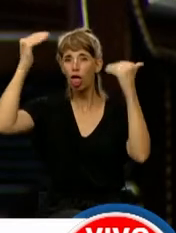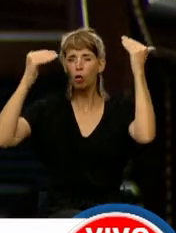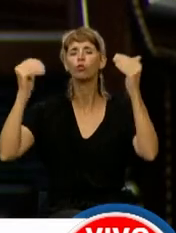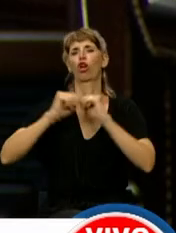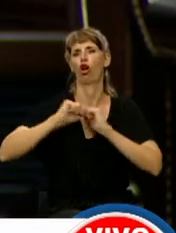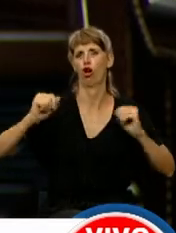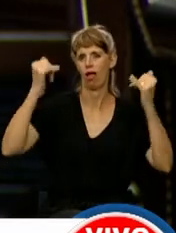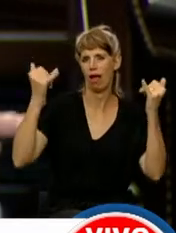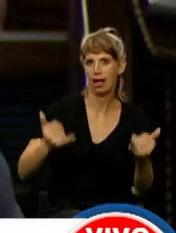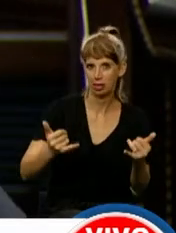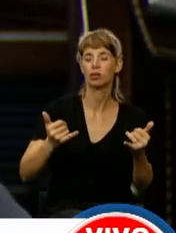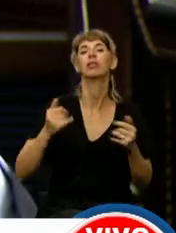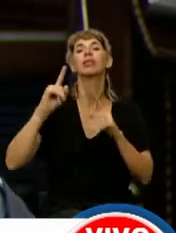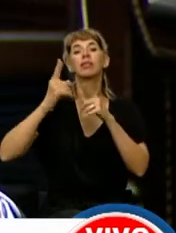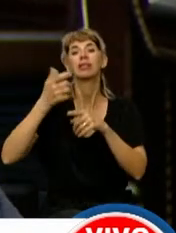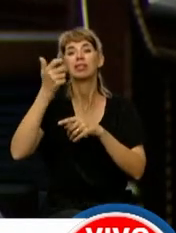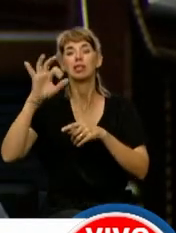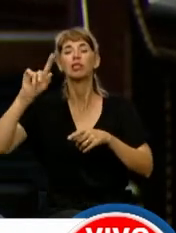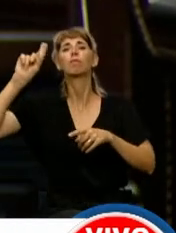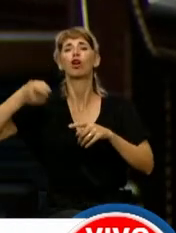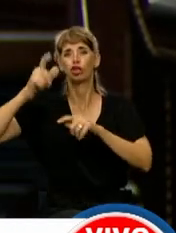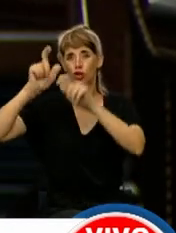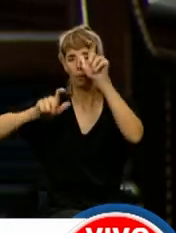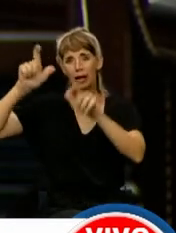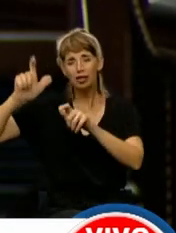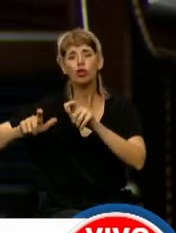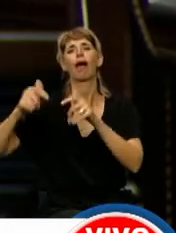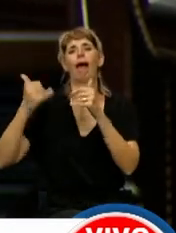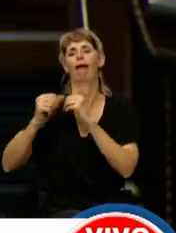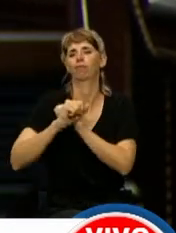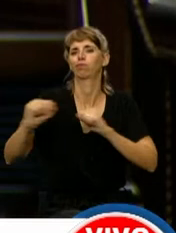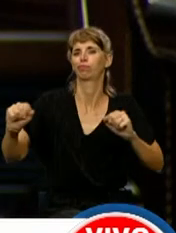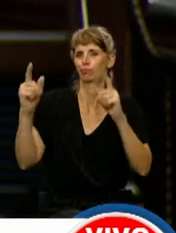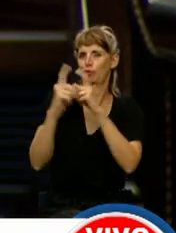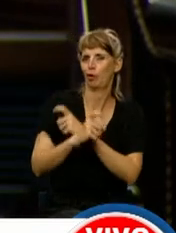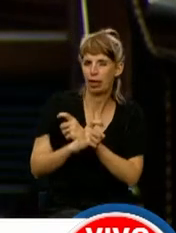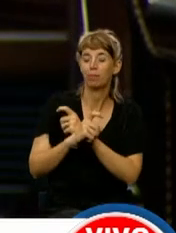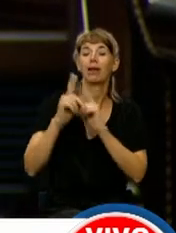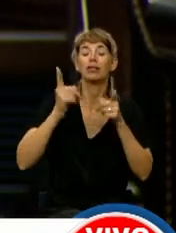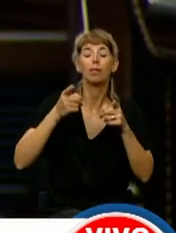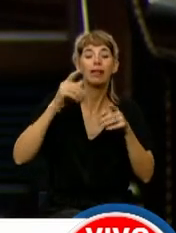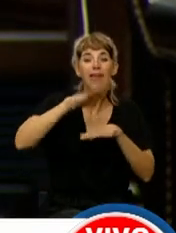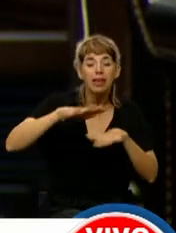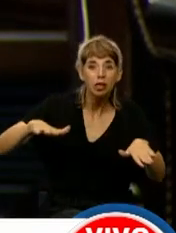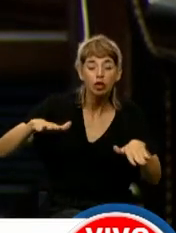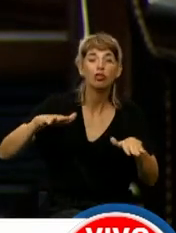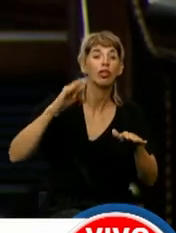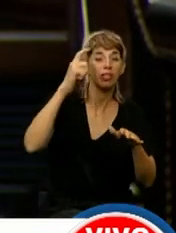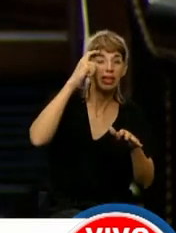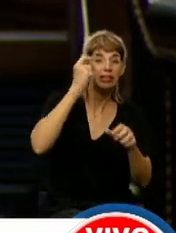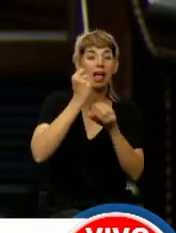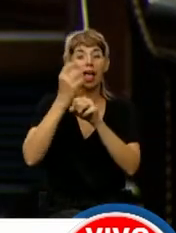60 por ciento y lo que es más grave aún los niños niñas y adolescentes de 2 a 12 años tienen estos